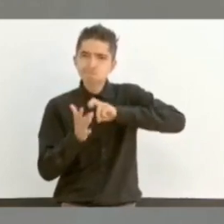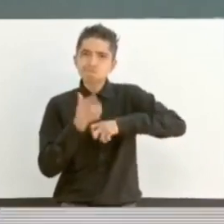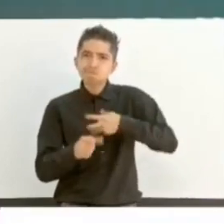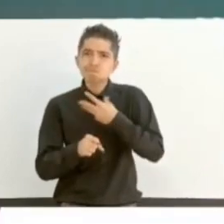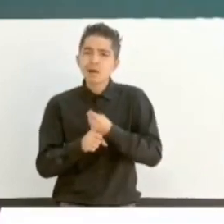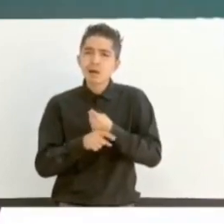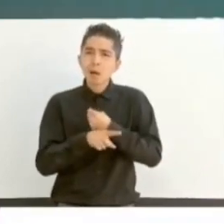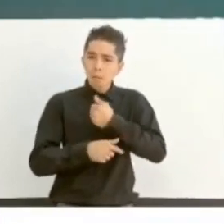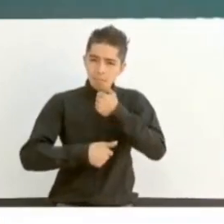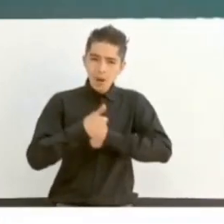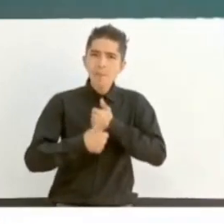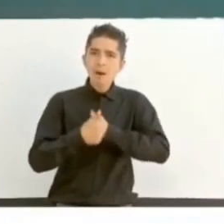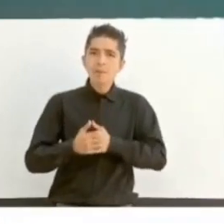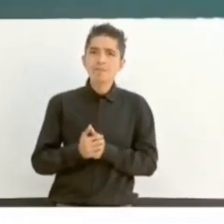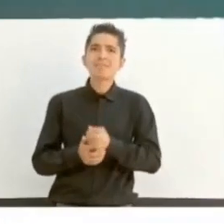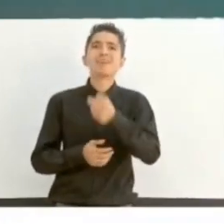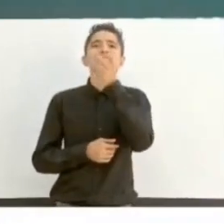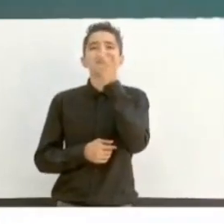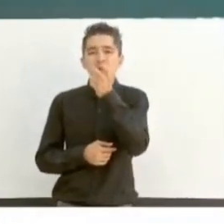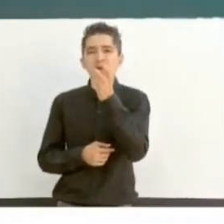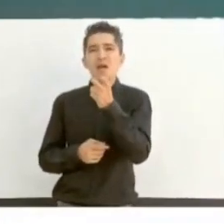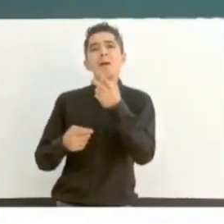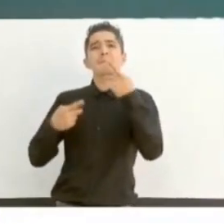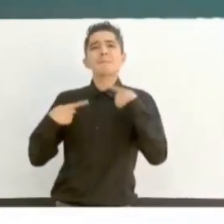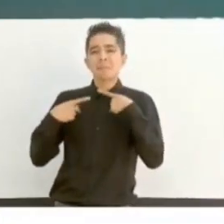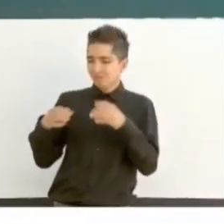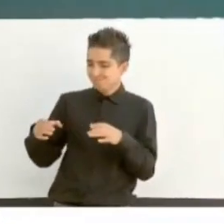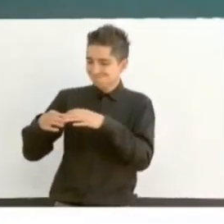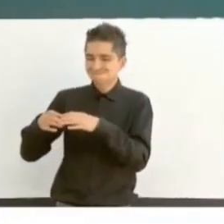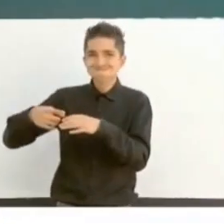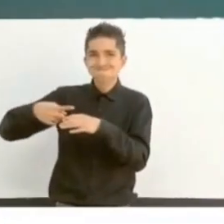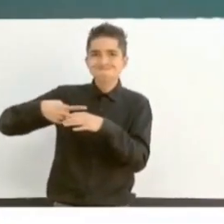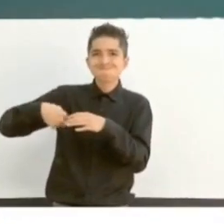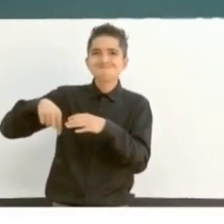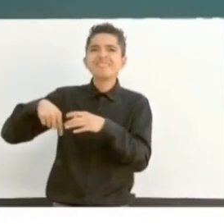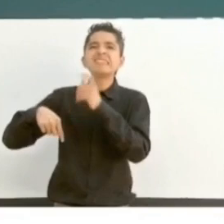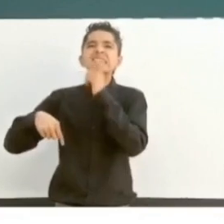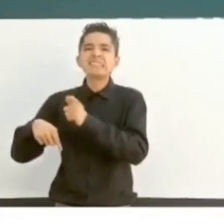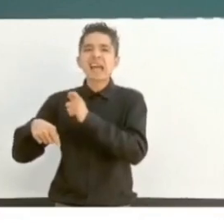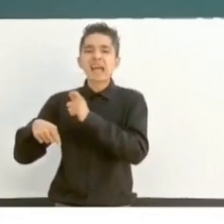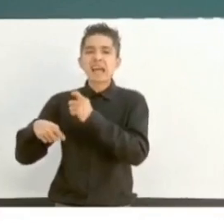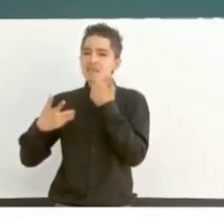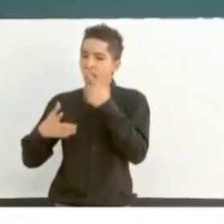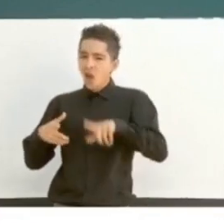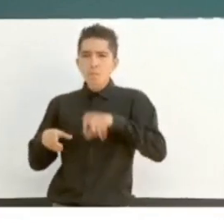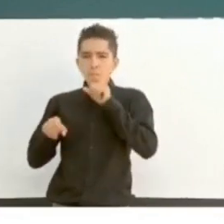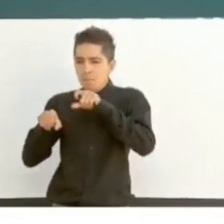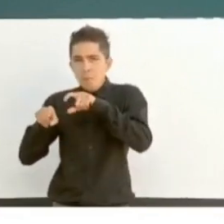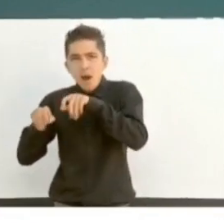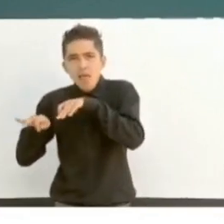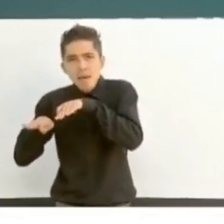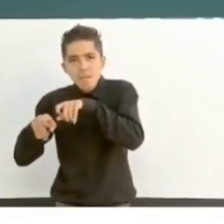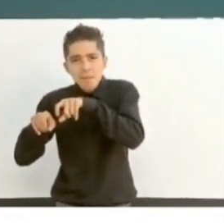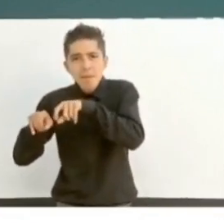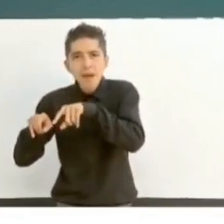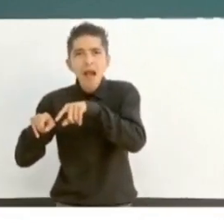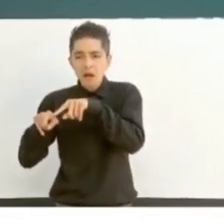eso los conservadores lo vinieron a aprender a esta región